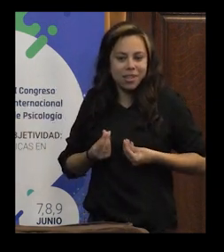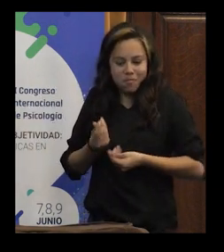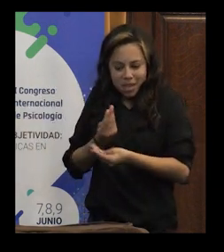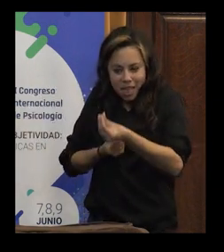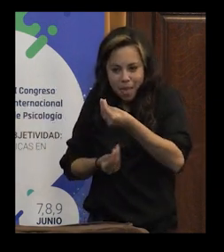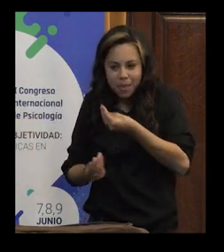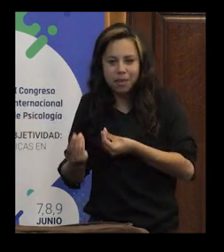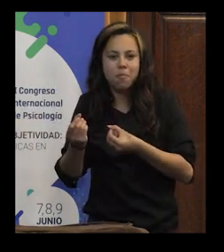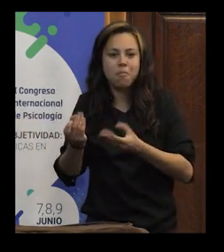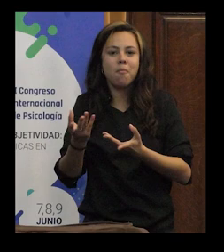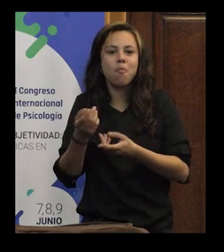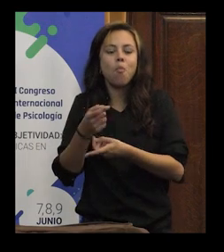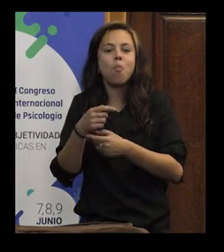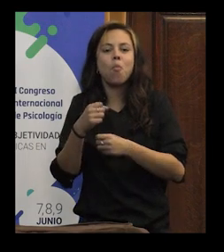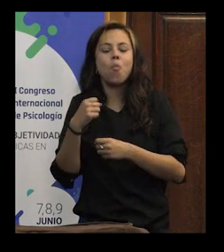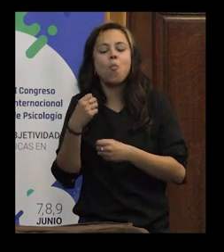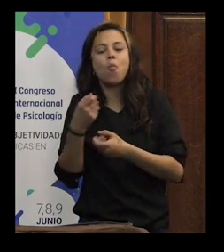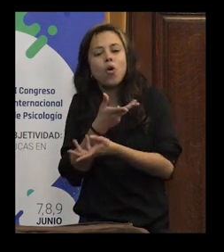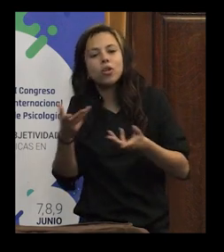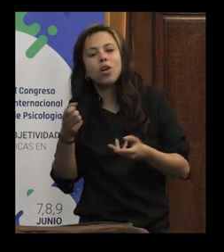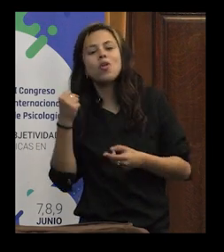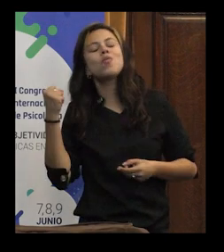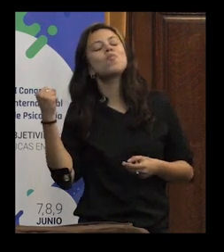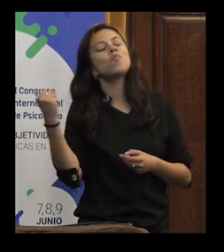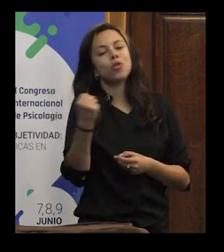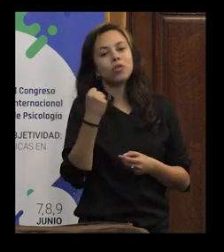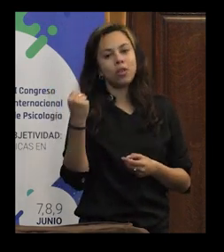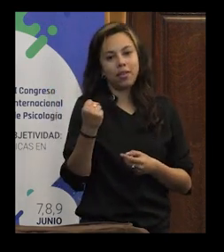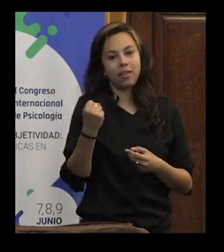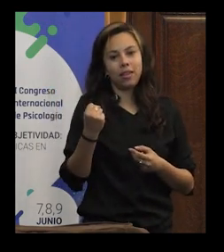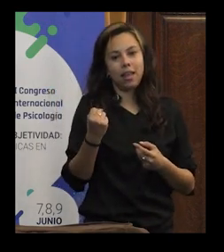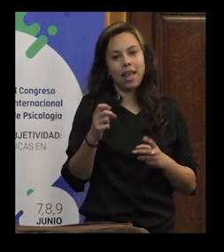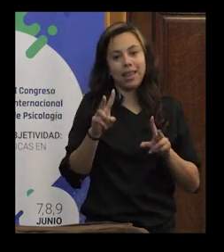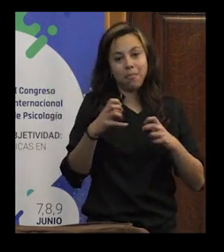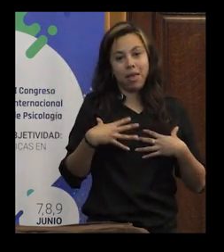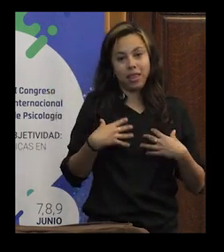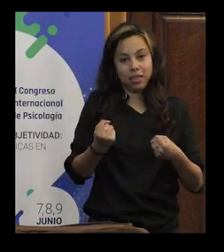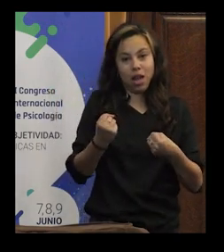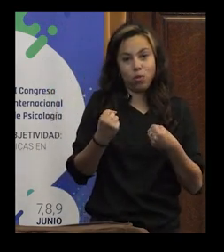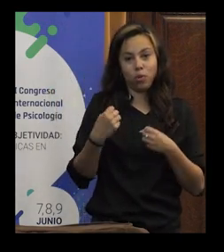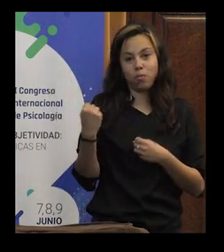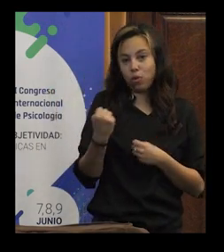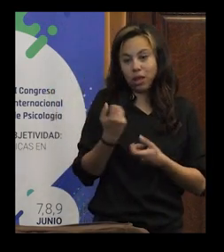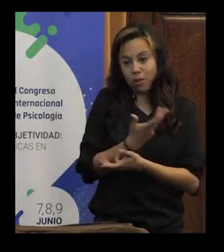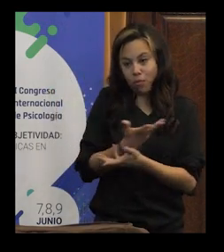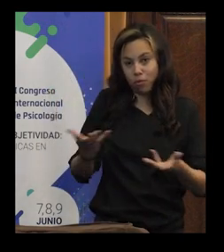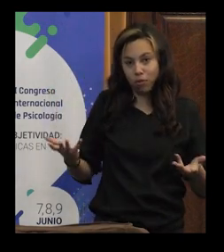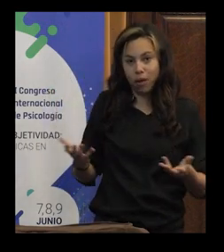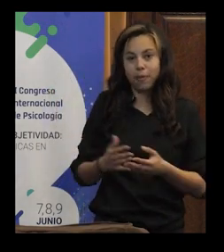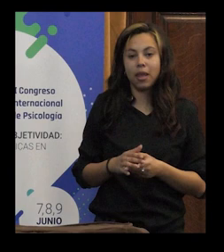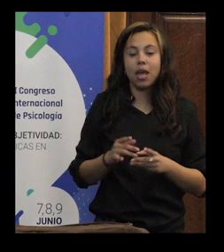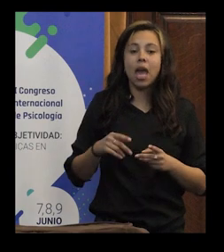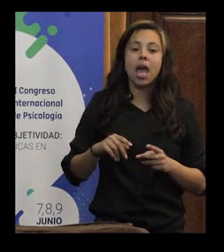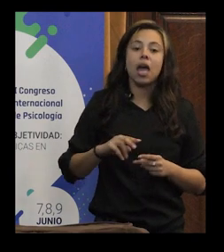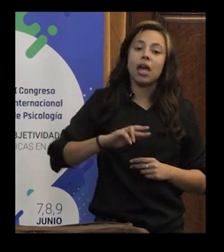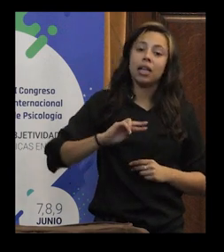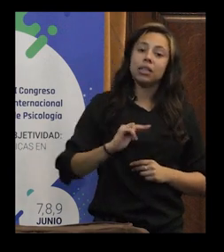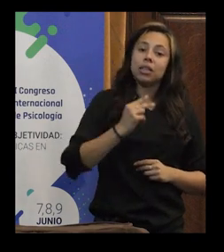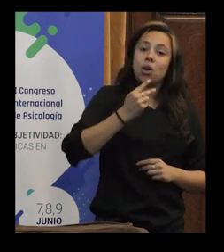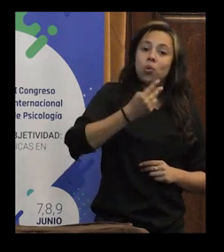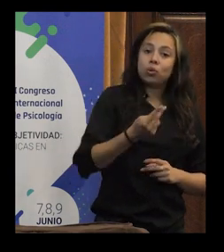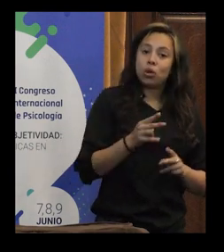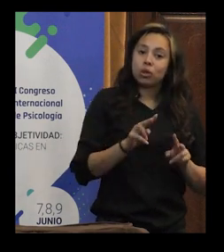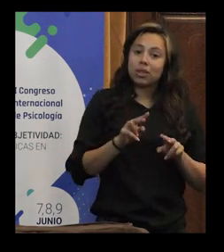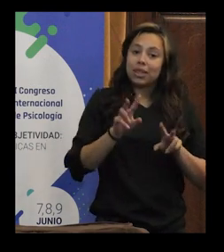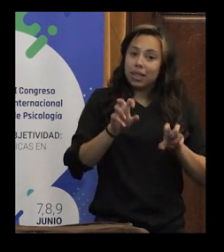esto es el escenario del yo proactivo. En el segundo caso, la culpa